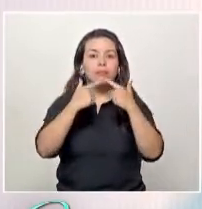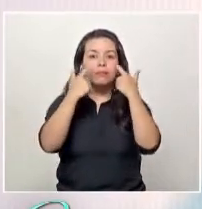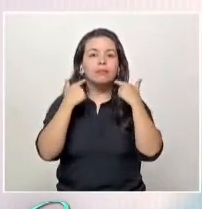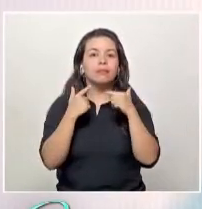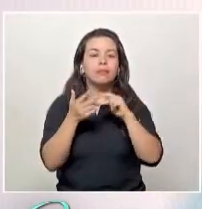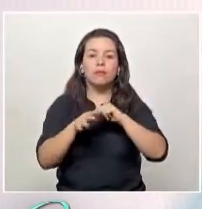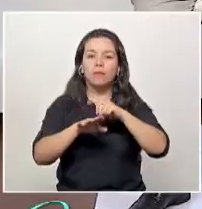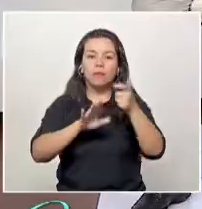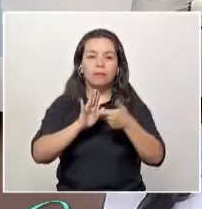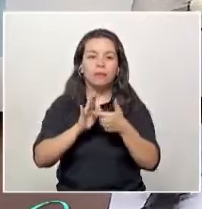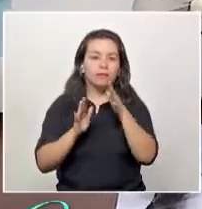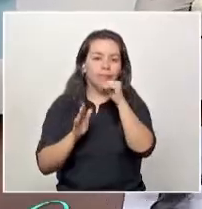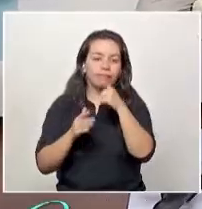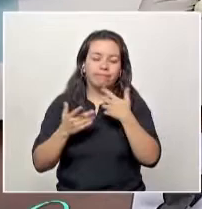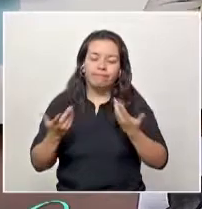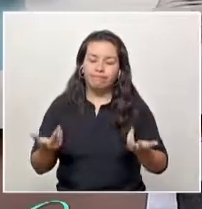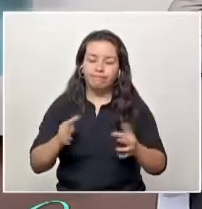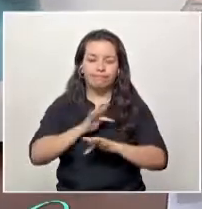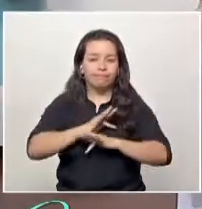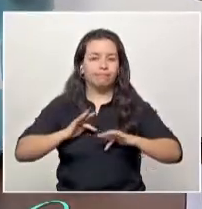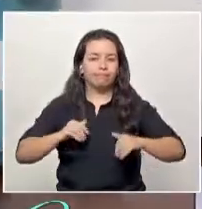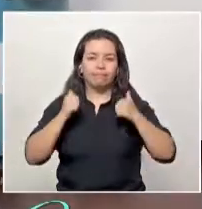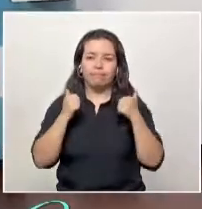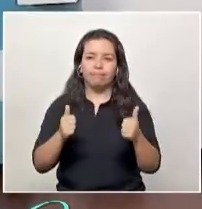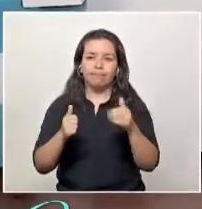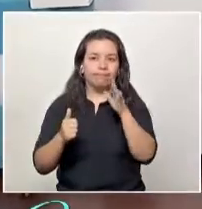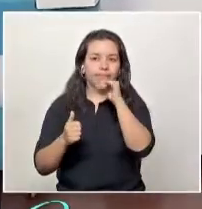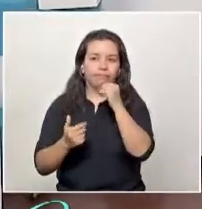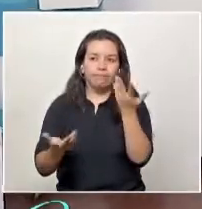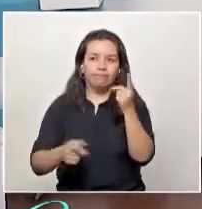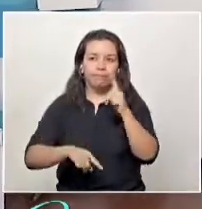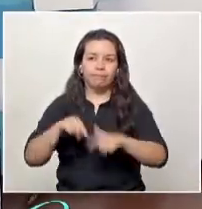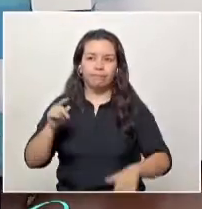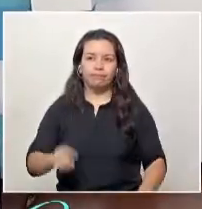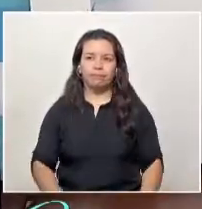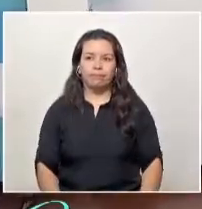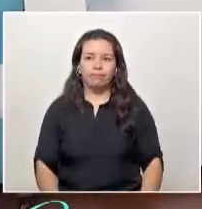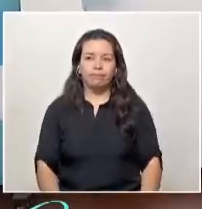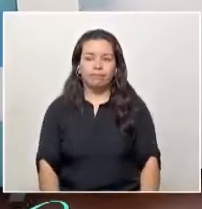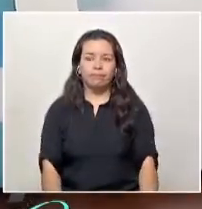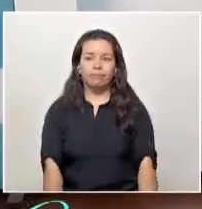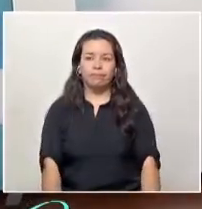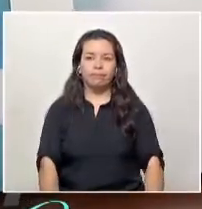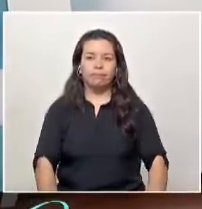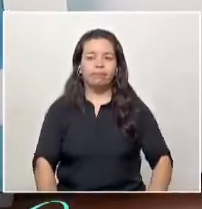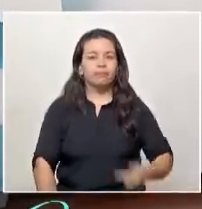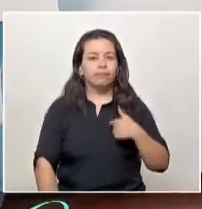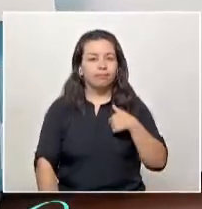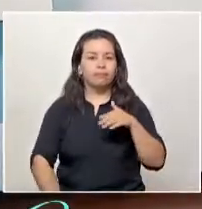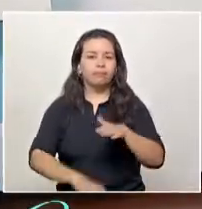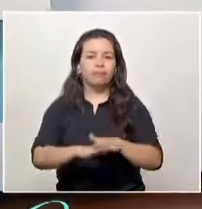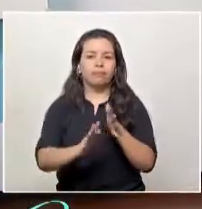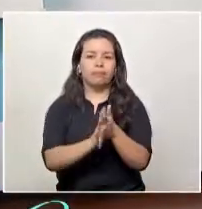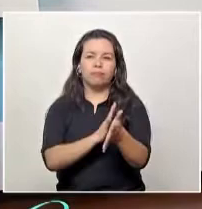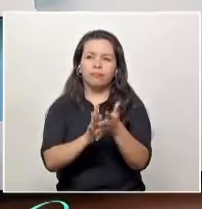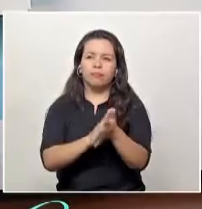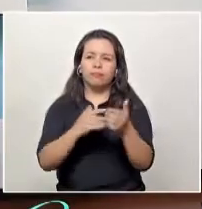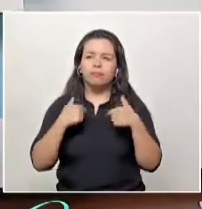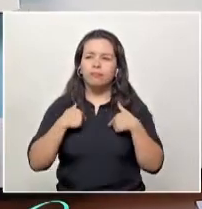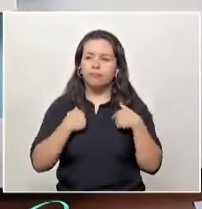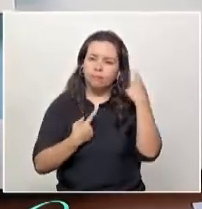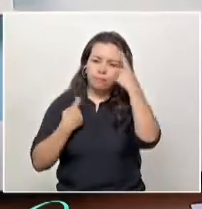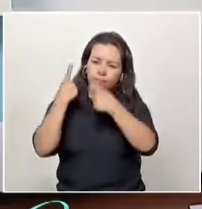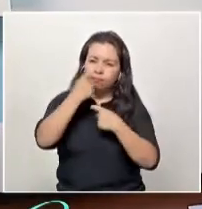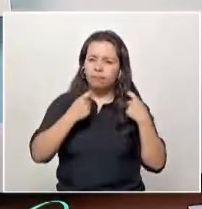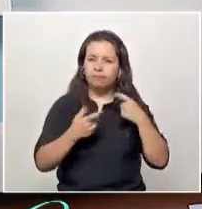difícilmente uno puede hacer el tratamiento del sonido en el oído. Entonces, yo invito es a que pensemos de esa manera